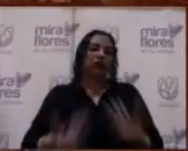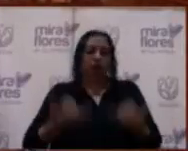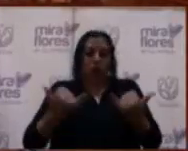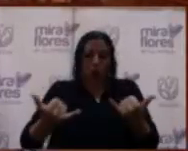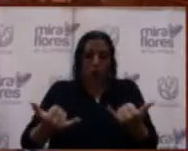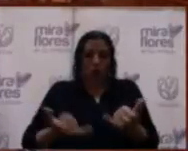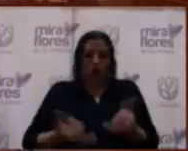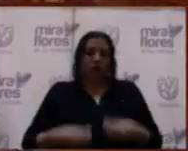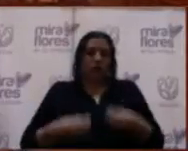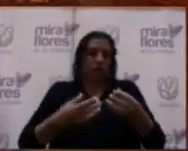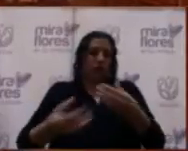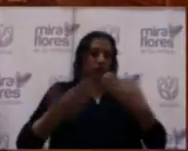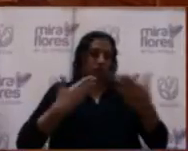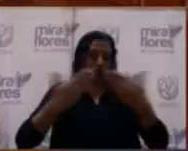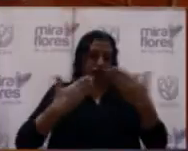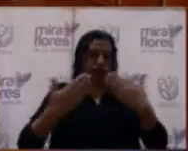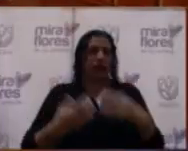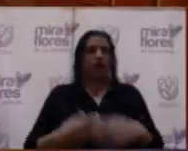orden del día.